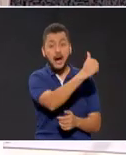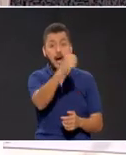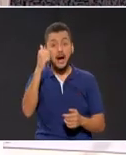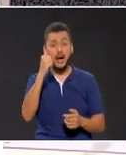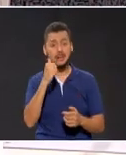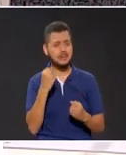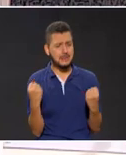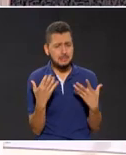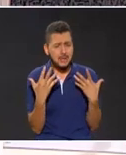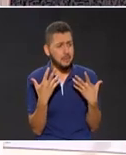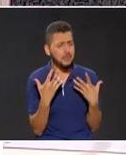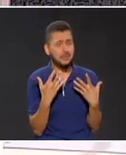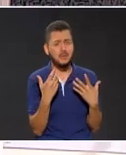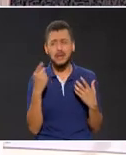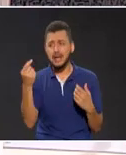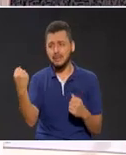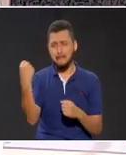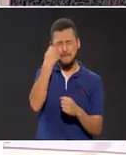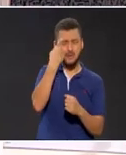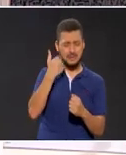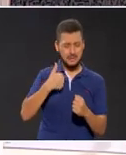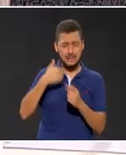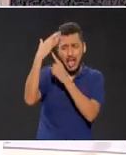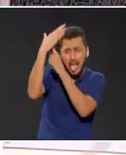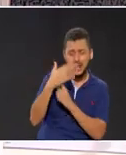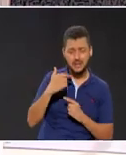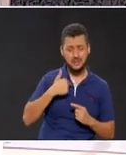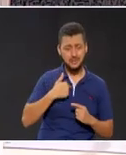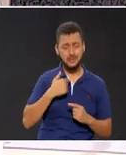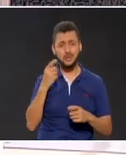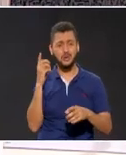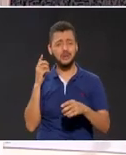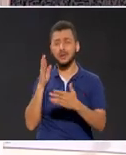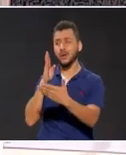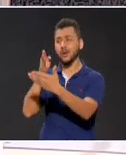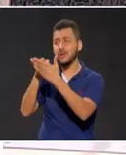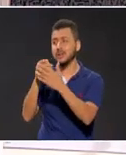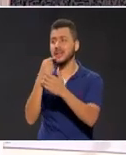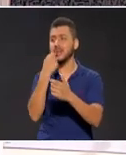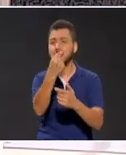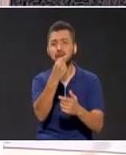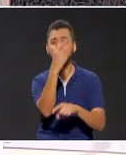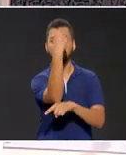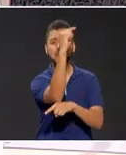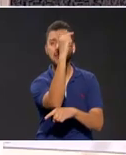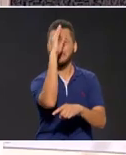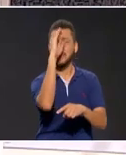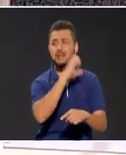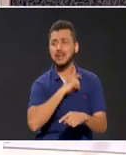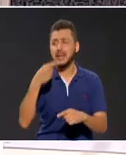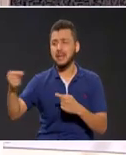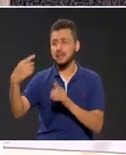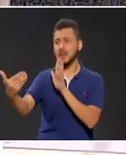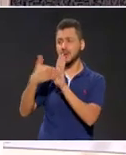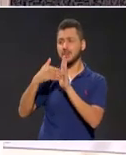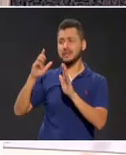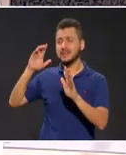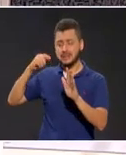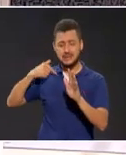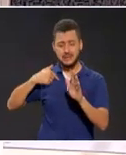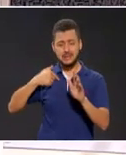denunciar por miedo. Y además porque se sienten revictimizadas. Como además no tienen cómo, digamos, salirse de su casa y